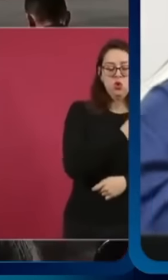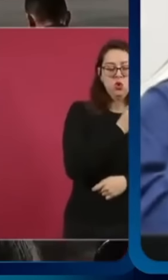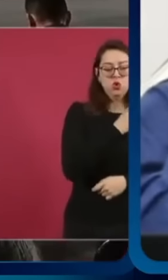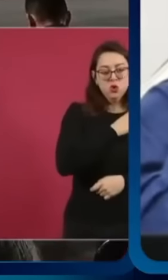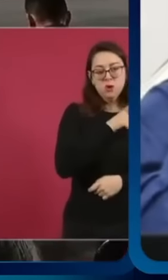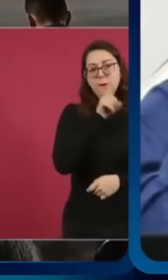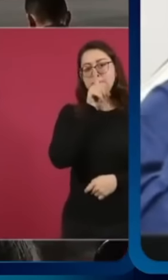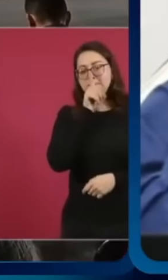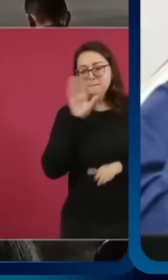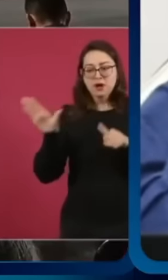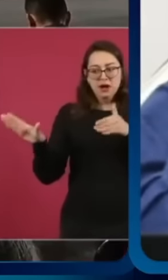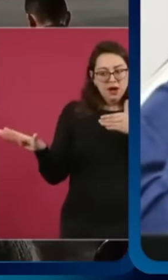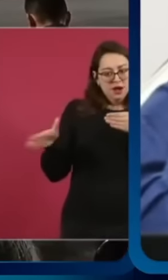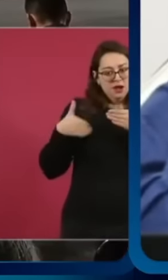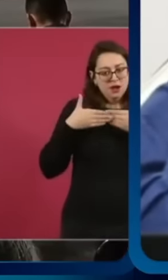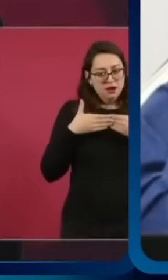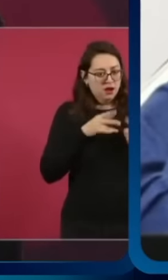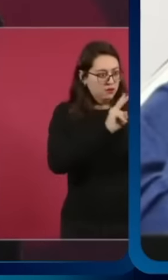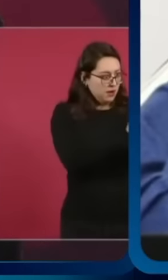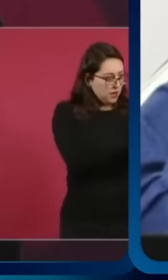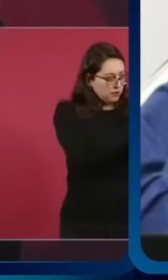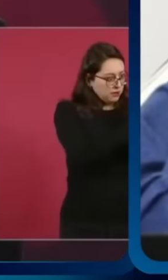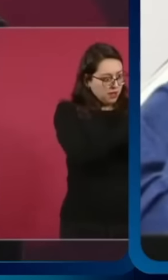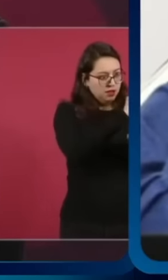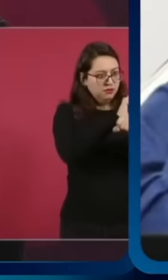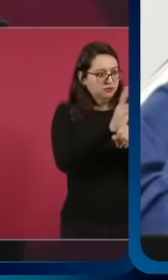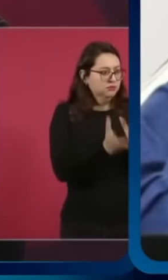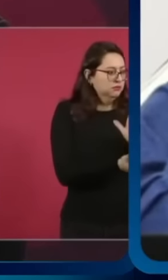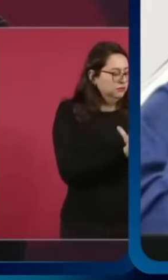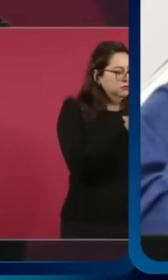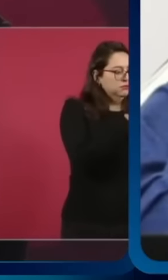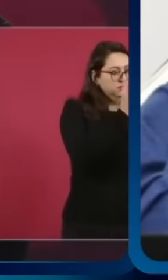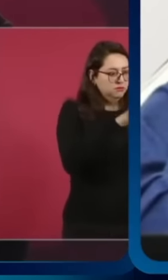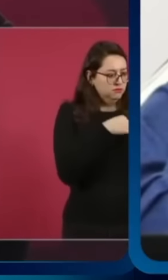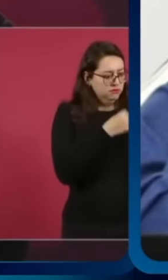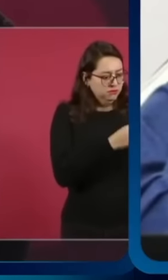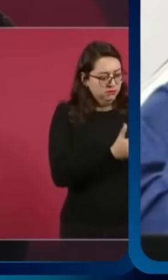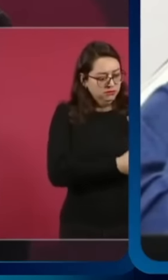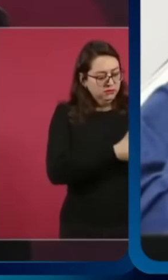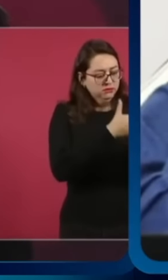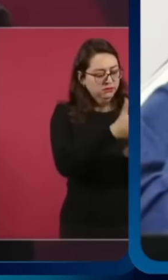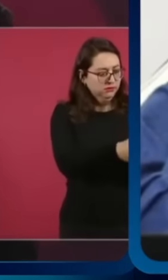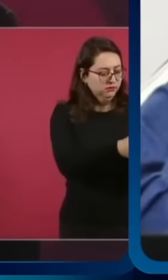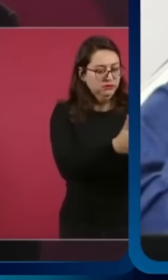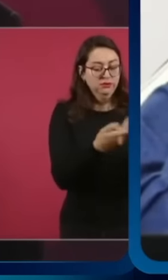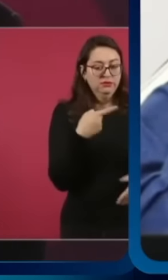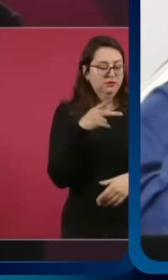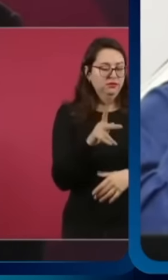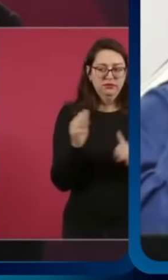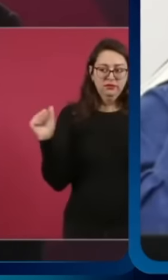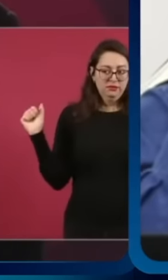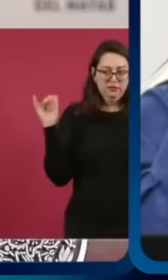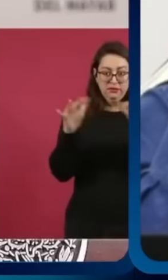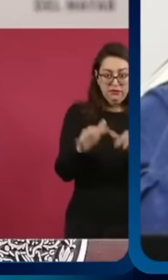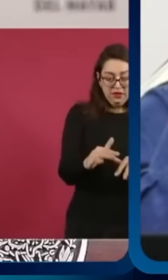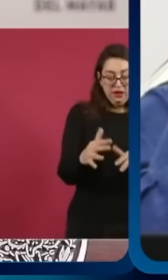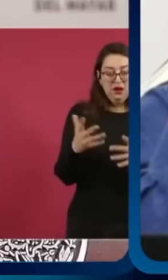no lo voy a detener porque ya nos falta poco tiempo. En el caso de Agua